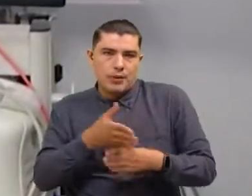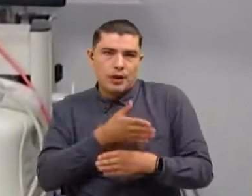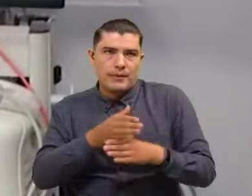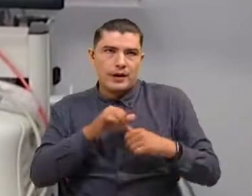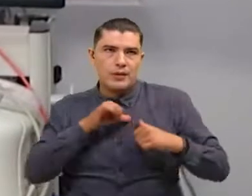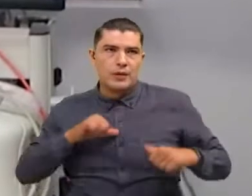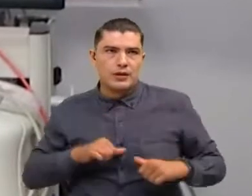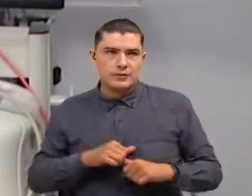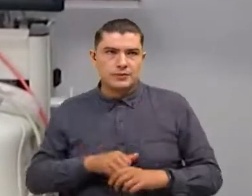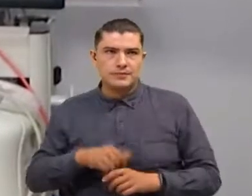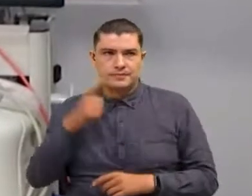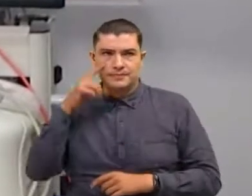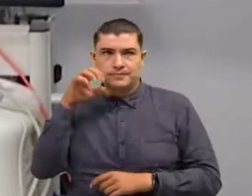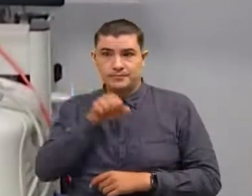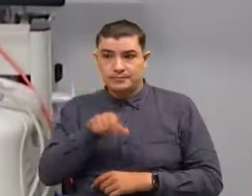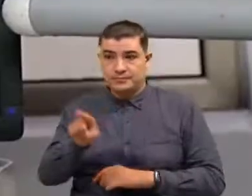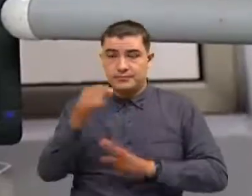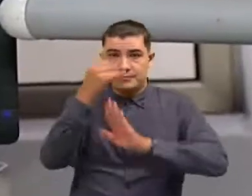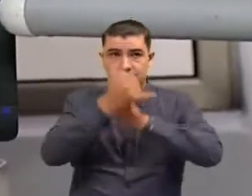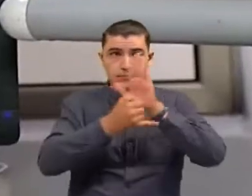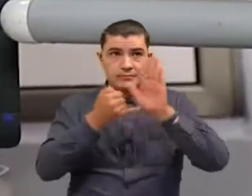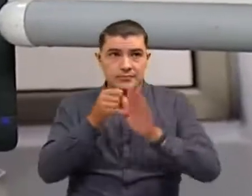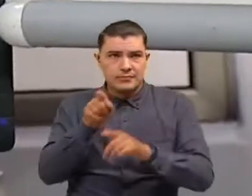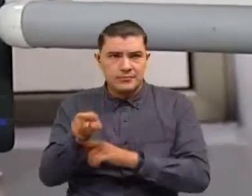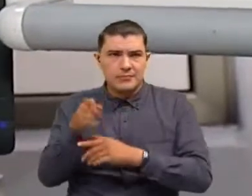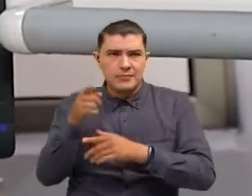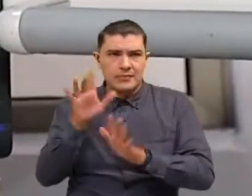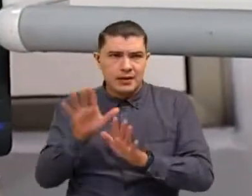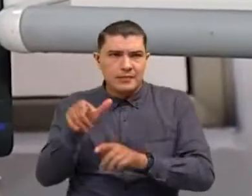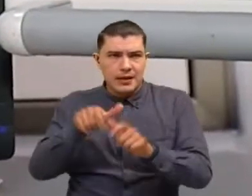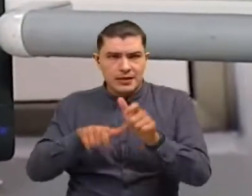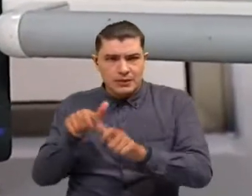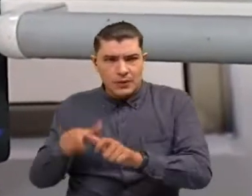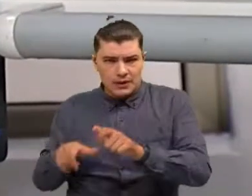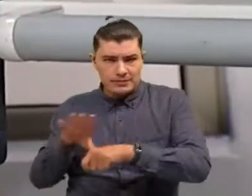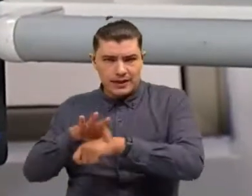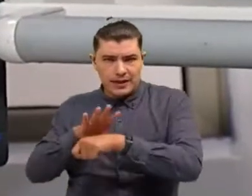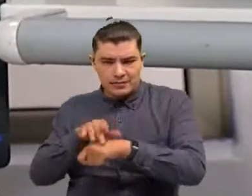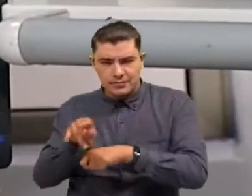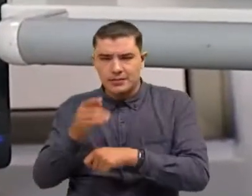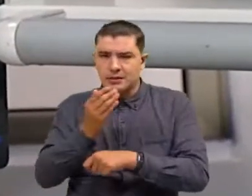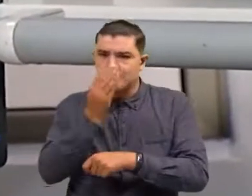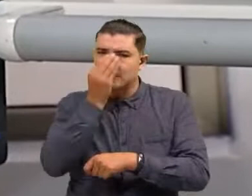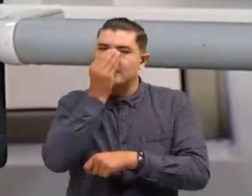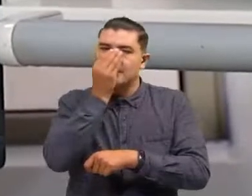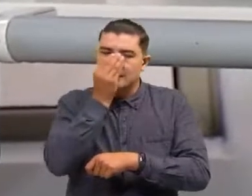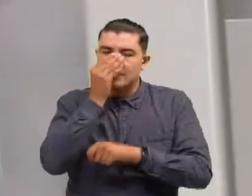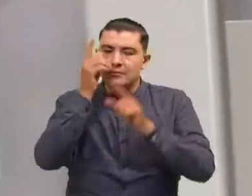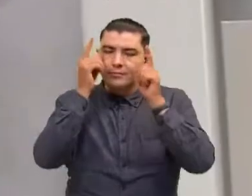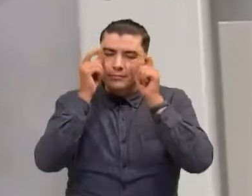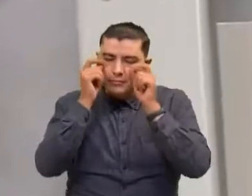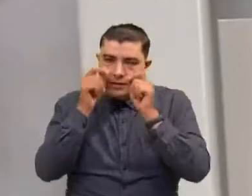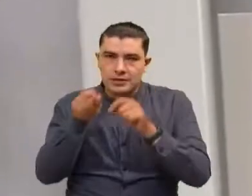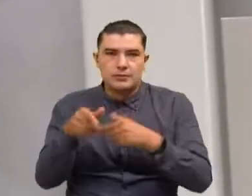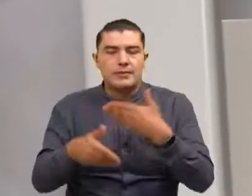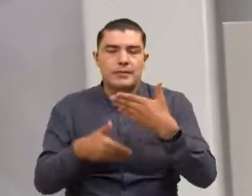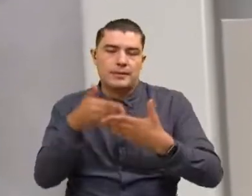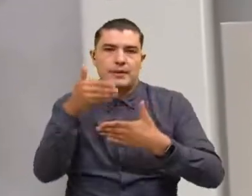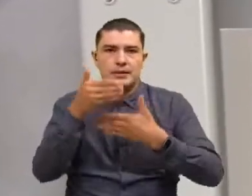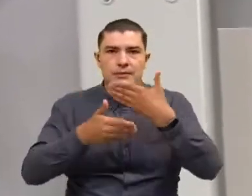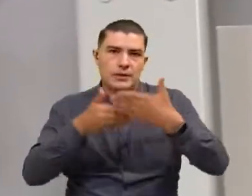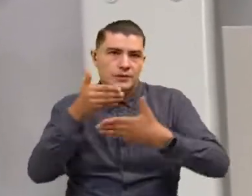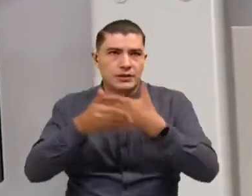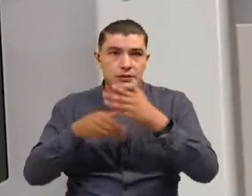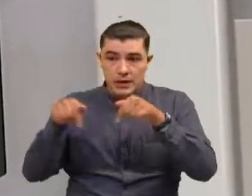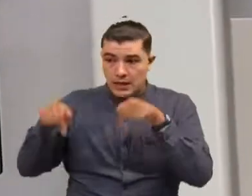ya se encuentra haciendo lo que es todo el tema y el proceso de la anestesia para los pacientes e iniciar estos procedimientos. Yo me